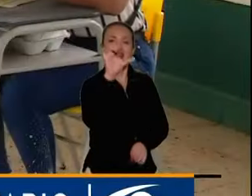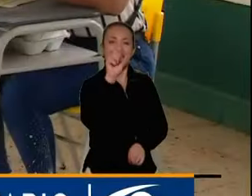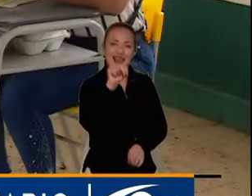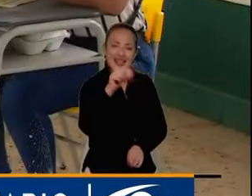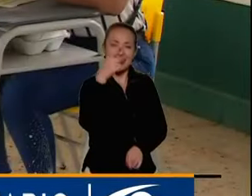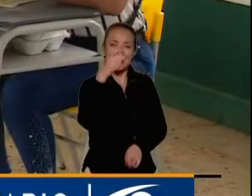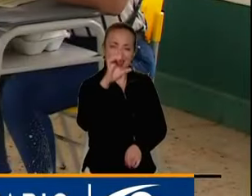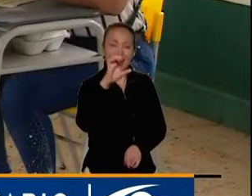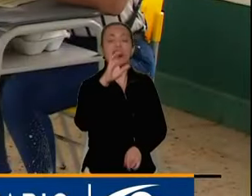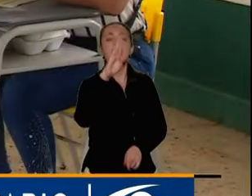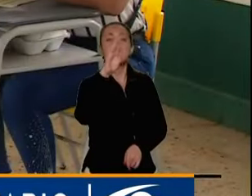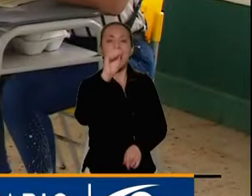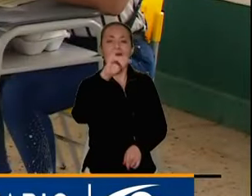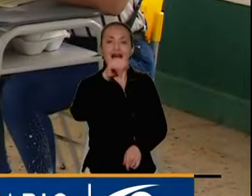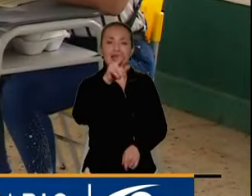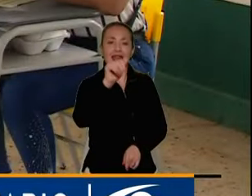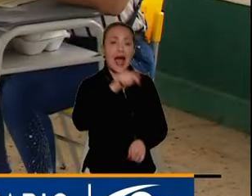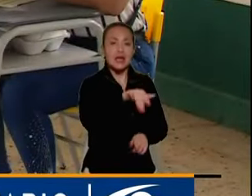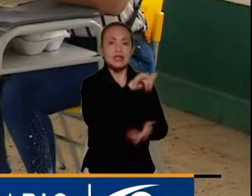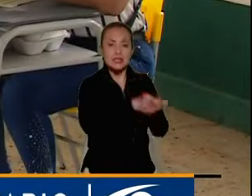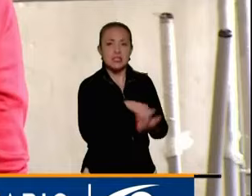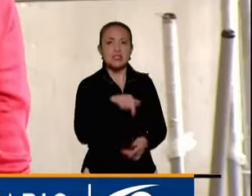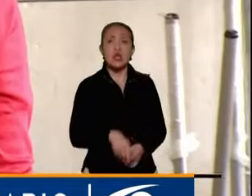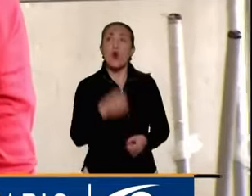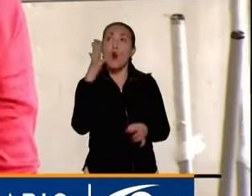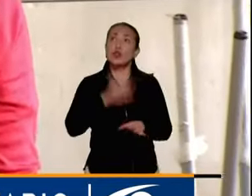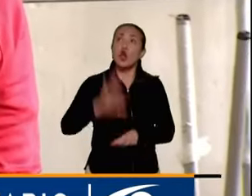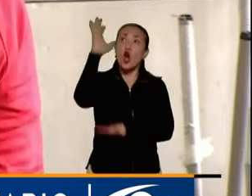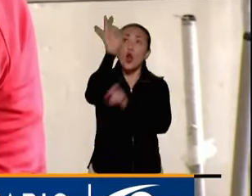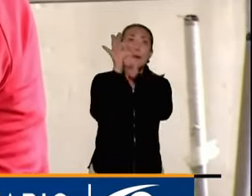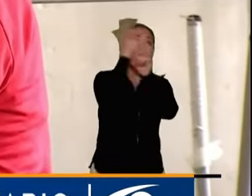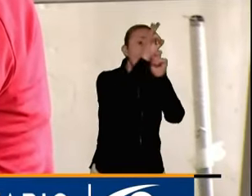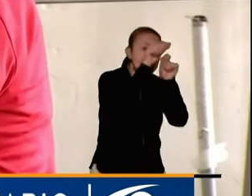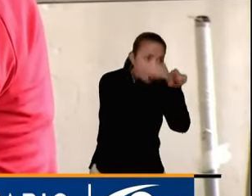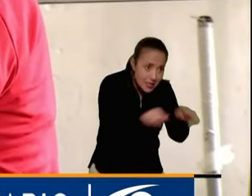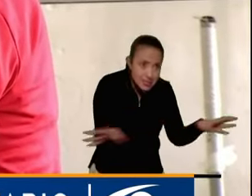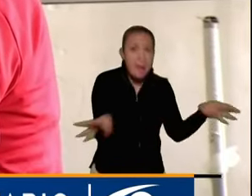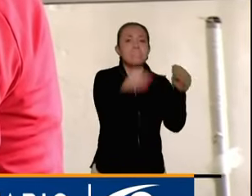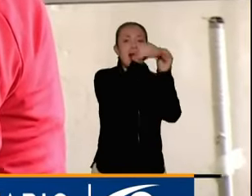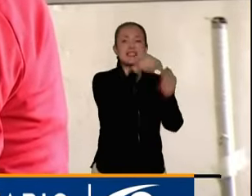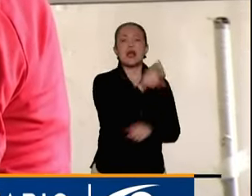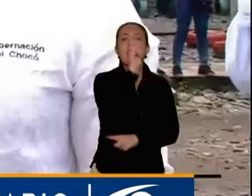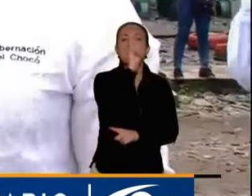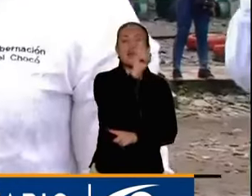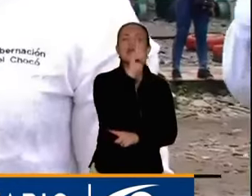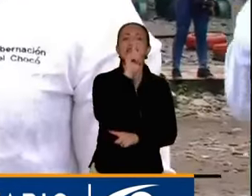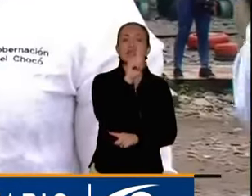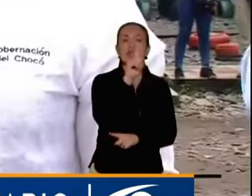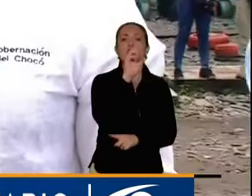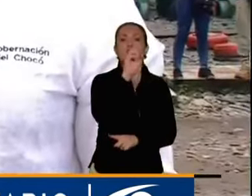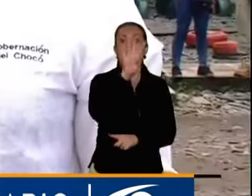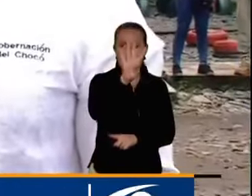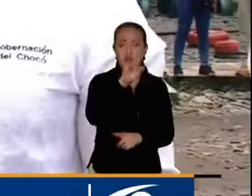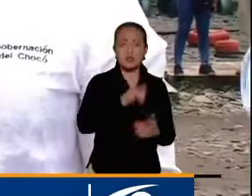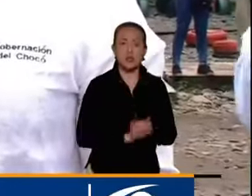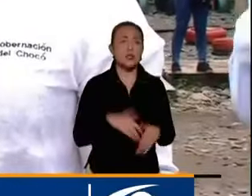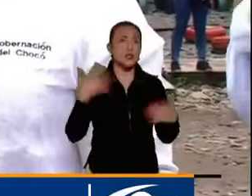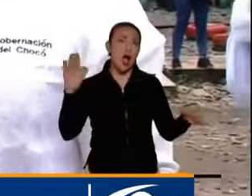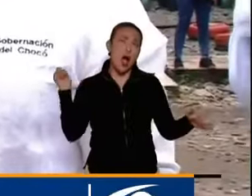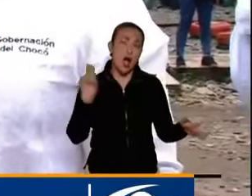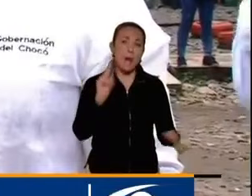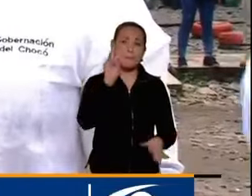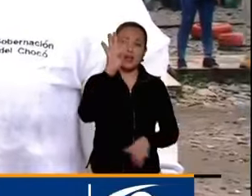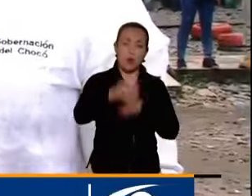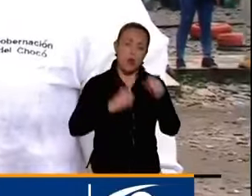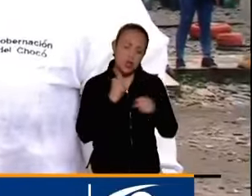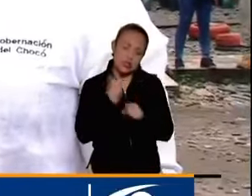el 31 del Chocó, que decide hoy por primera vez quién será su alcalde. Después de 24 años de lucha, de defensa del